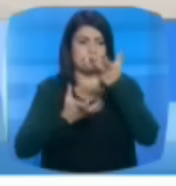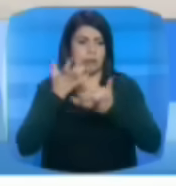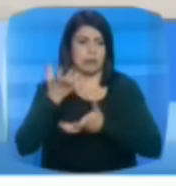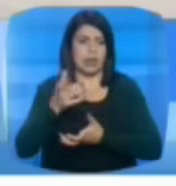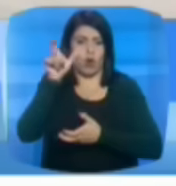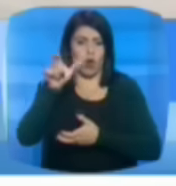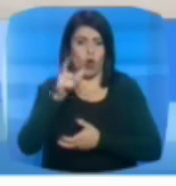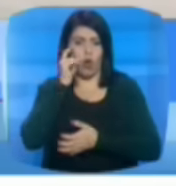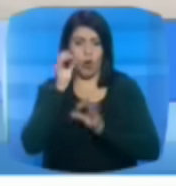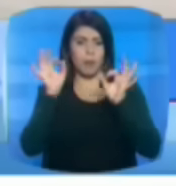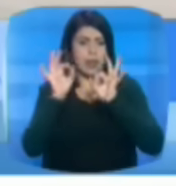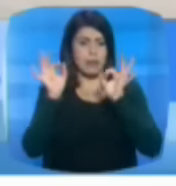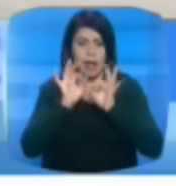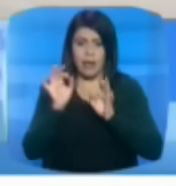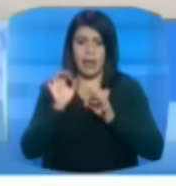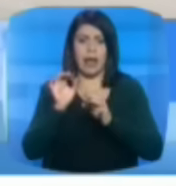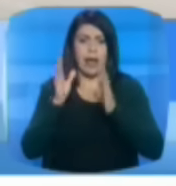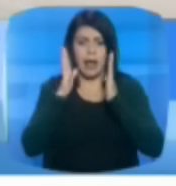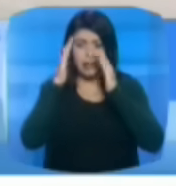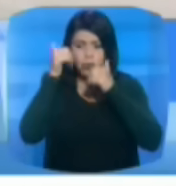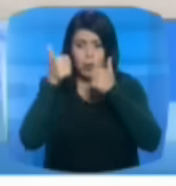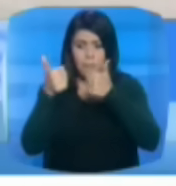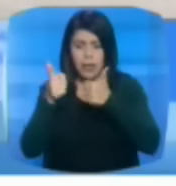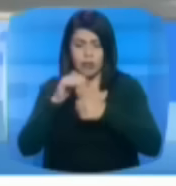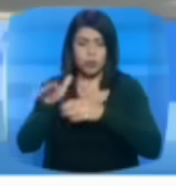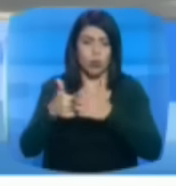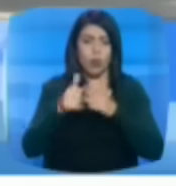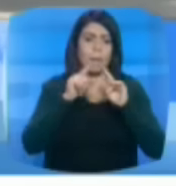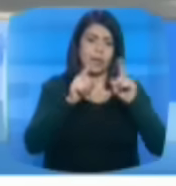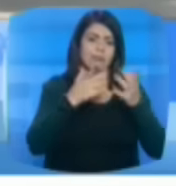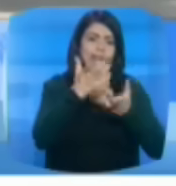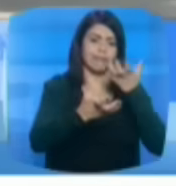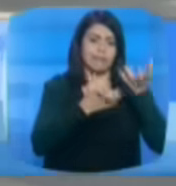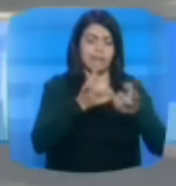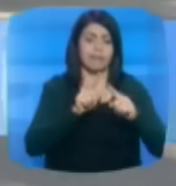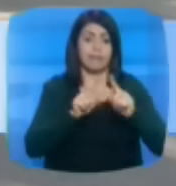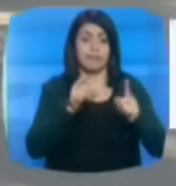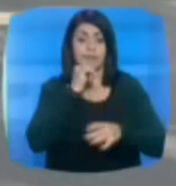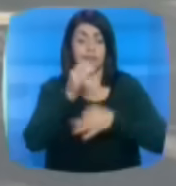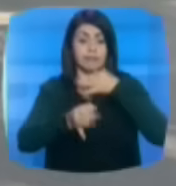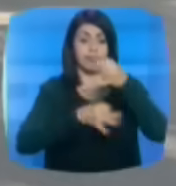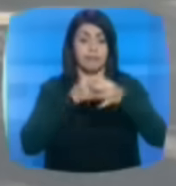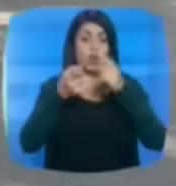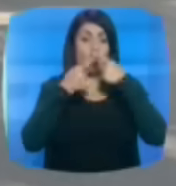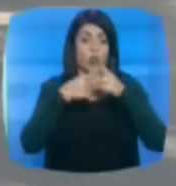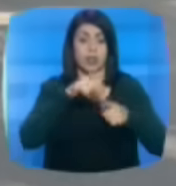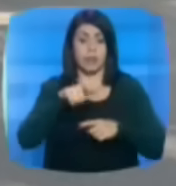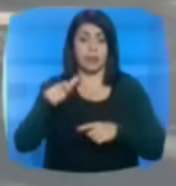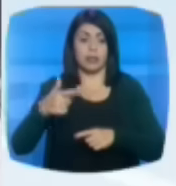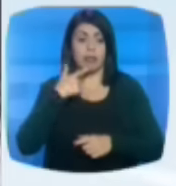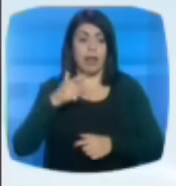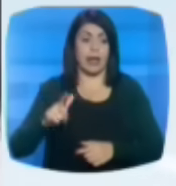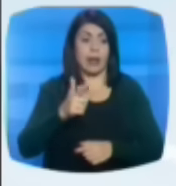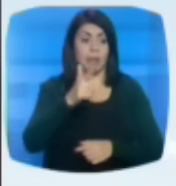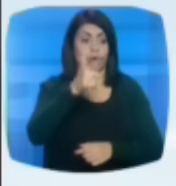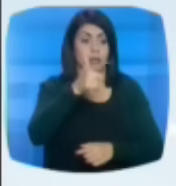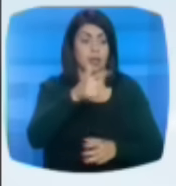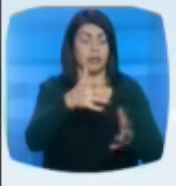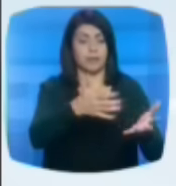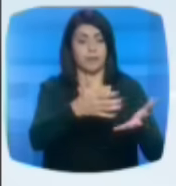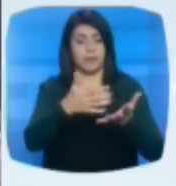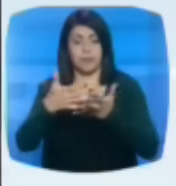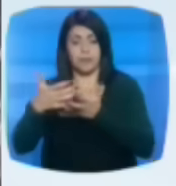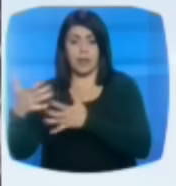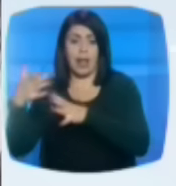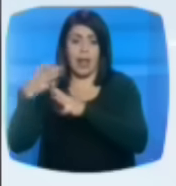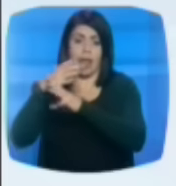pasó nada, gracias a Dios, bastante lo auxiliaron y todo bien, gracias a Dios. De acuerdo a la declaración de otros vecinos, la camioneta fue retirada ayer en